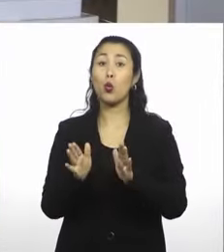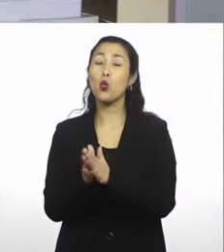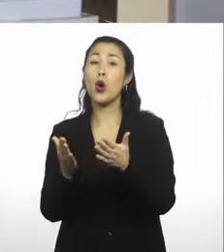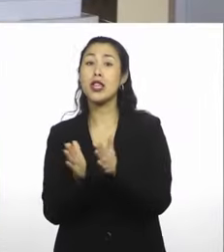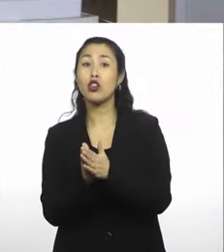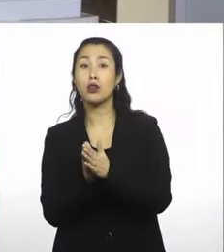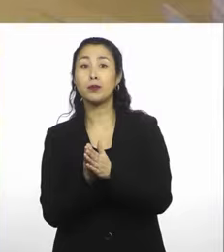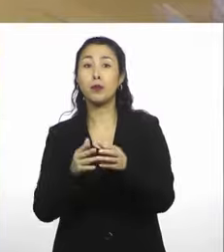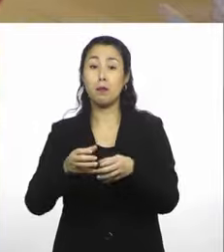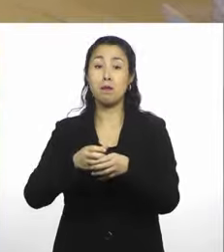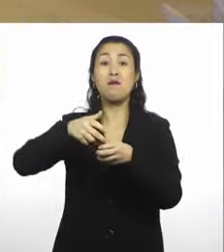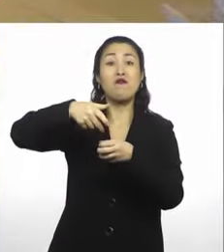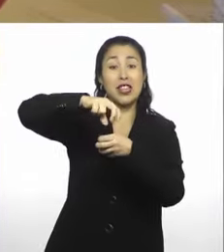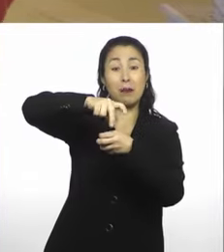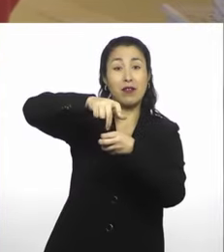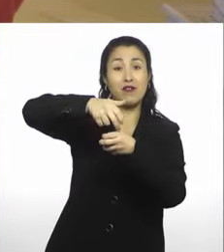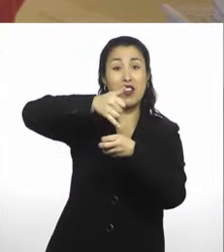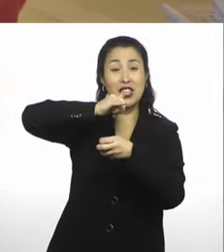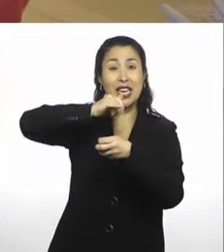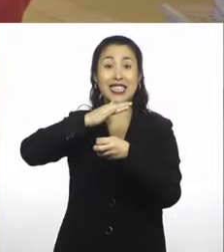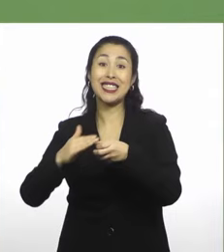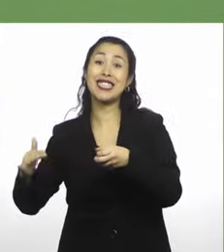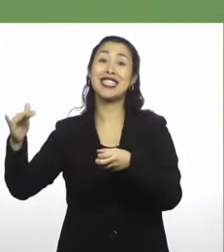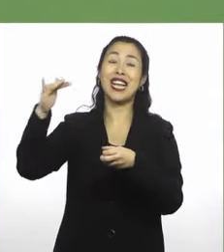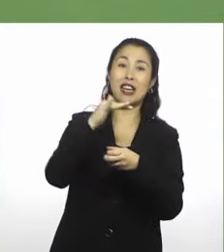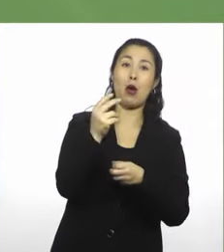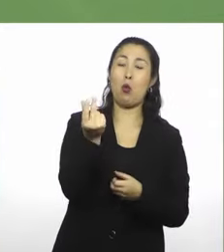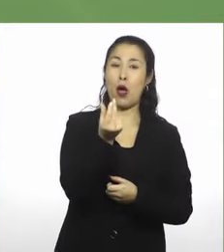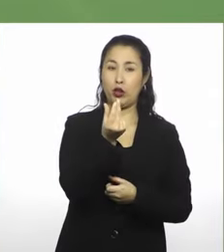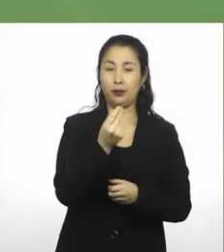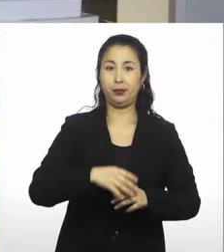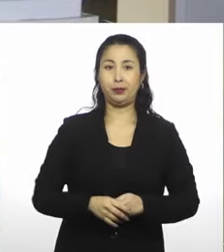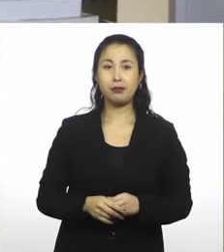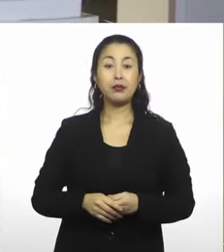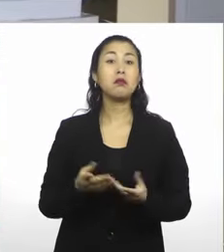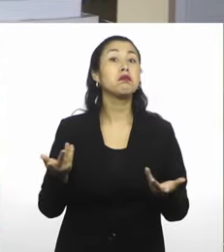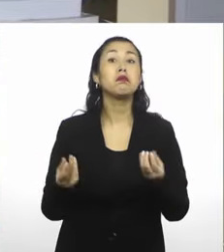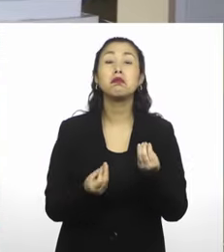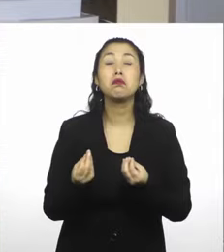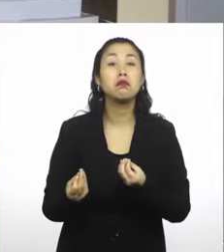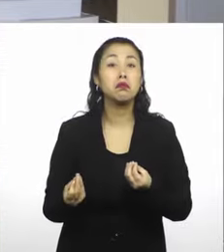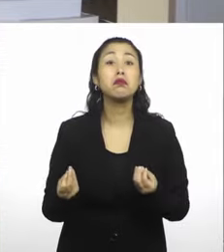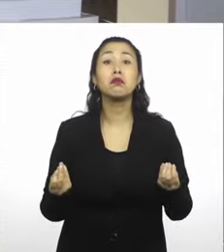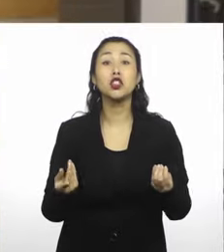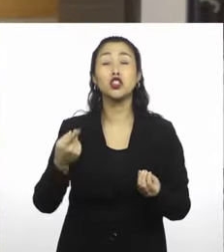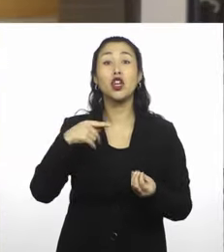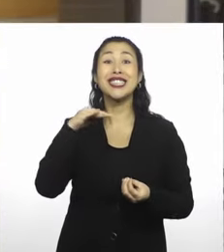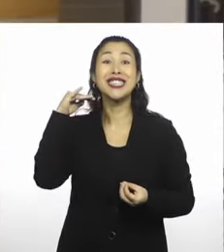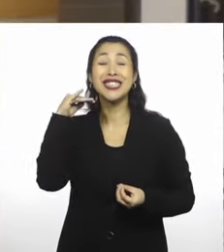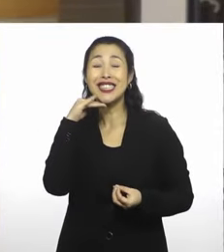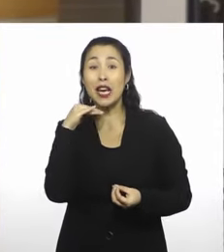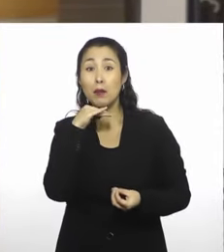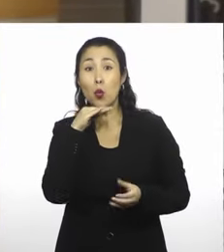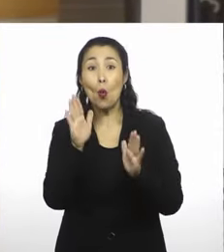de bebida, y arriba vamos a poner el huevo. ¿Qué es lo que vamos a hacer? Bueno, vamos a quitar rápidamente el